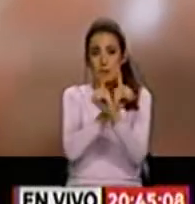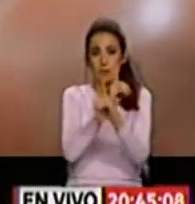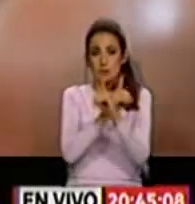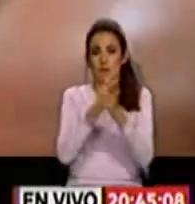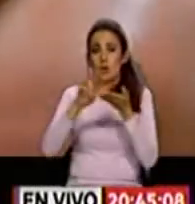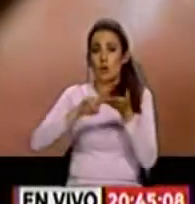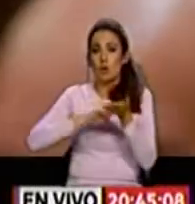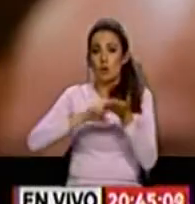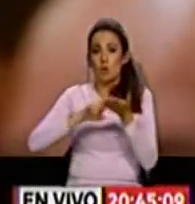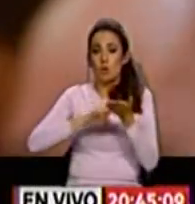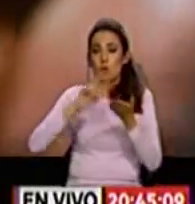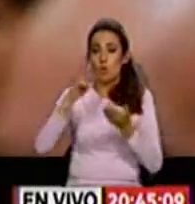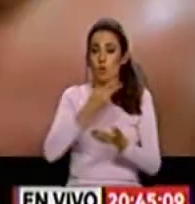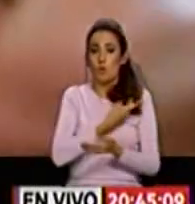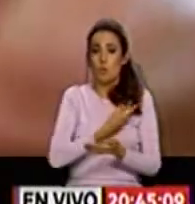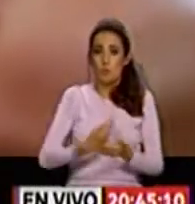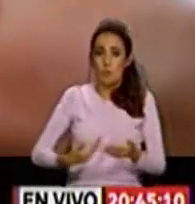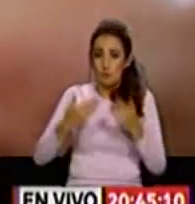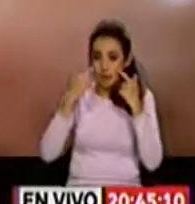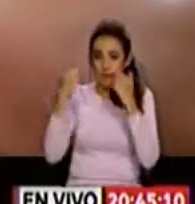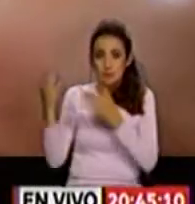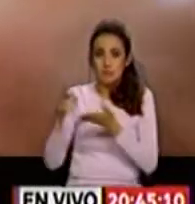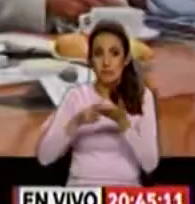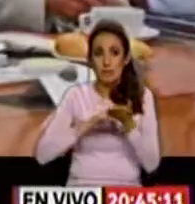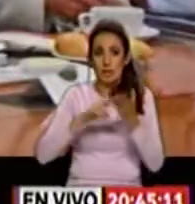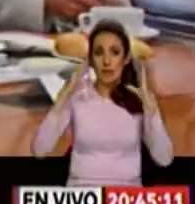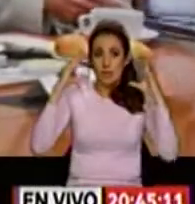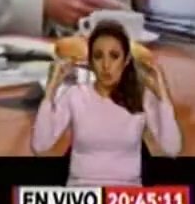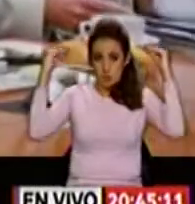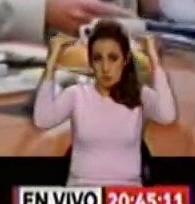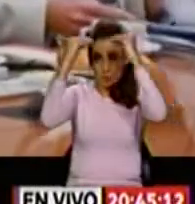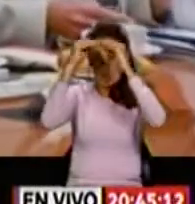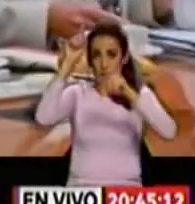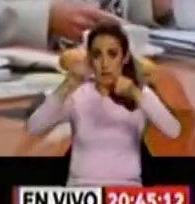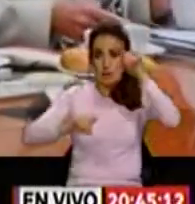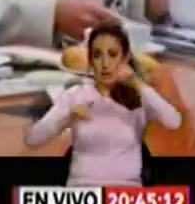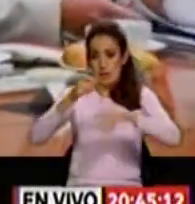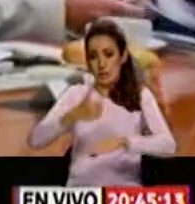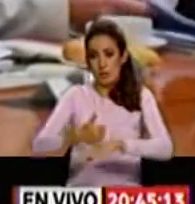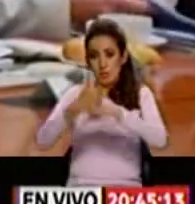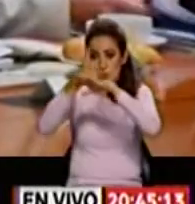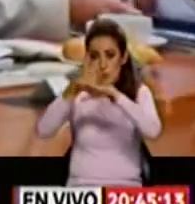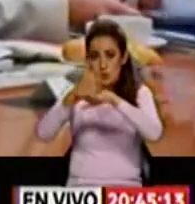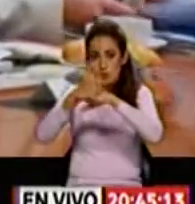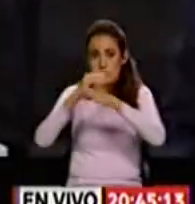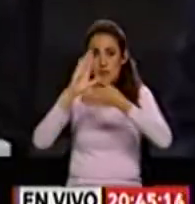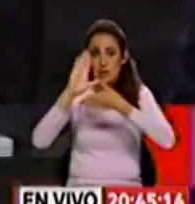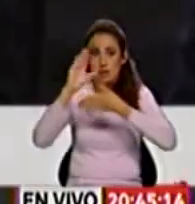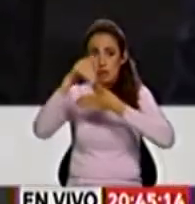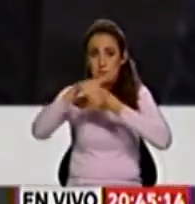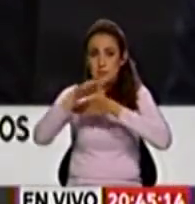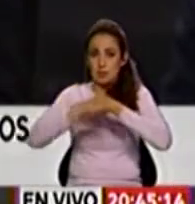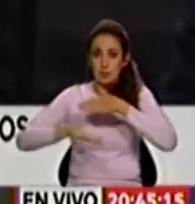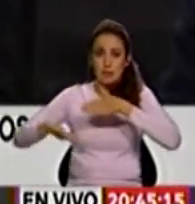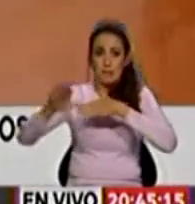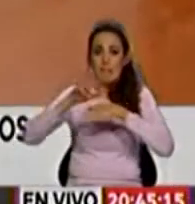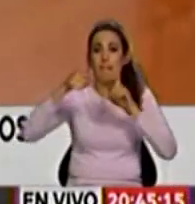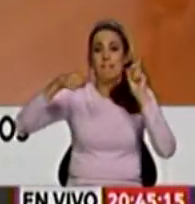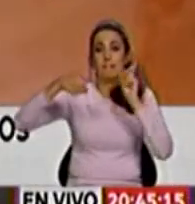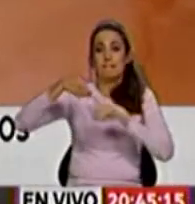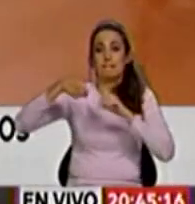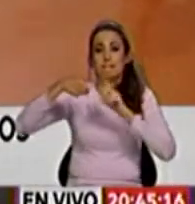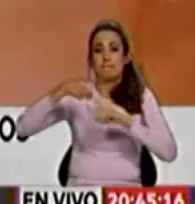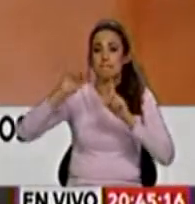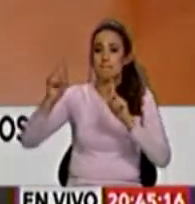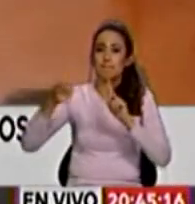entre la presidenta del Comité del Plan Toda una Vida, Rocío de Moreno, con varias autoridades de la Secretaría General Iberoamericana, se designó a Quito como sede de la